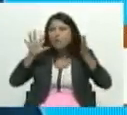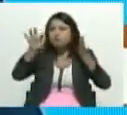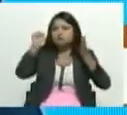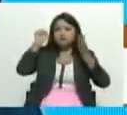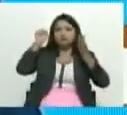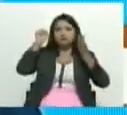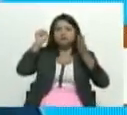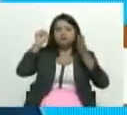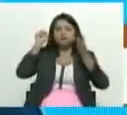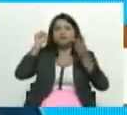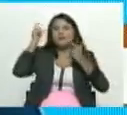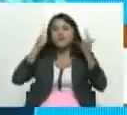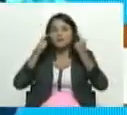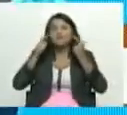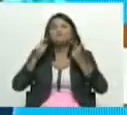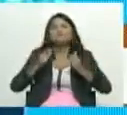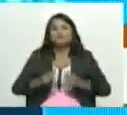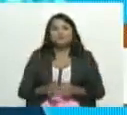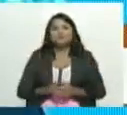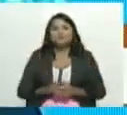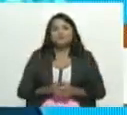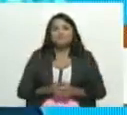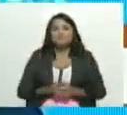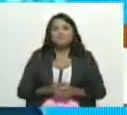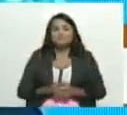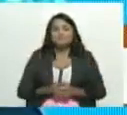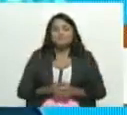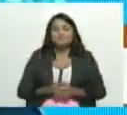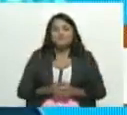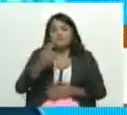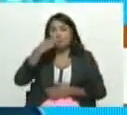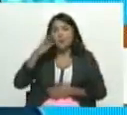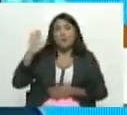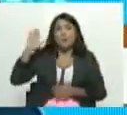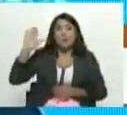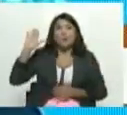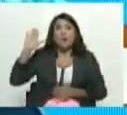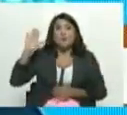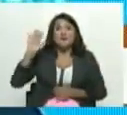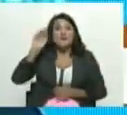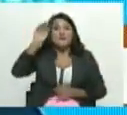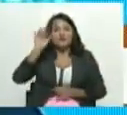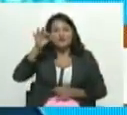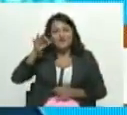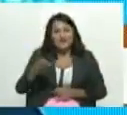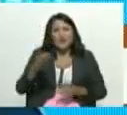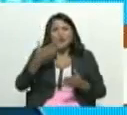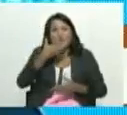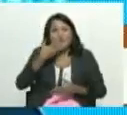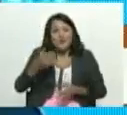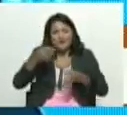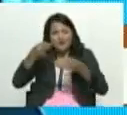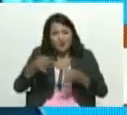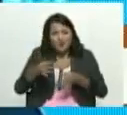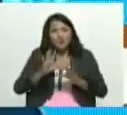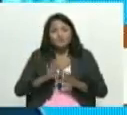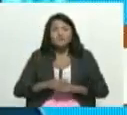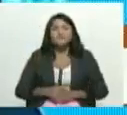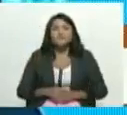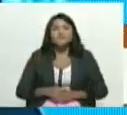anclado en su voz y en la promesa de un tiempo mejor por venir empezó